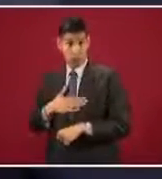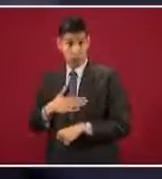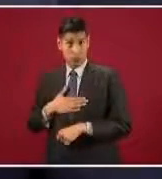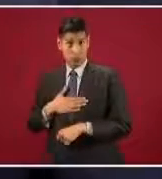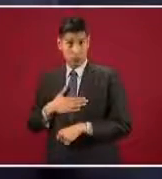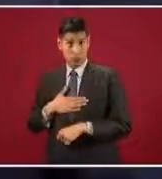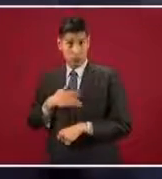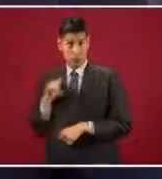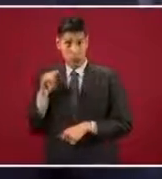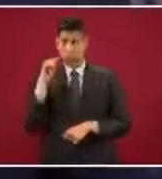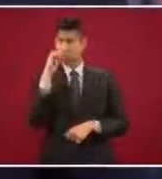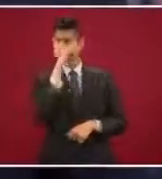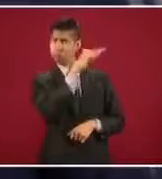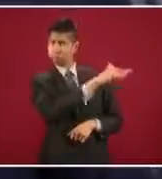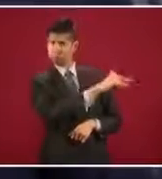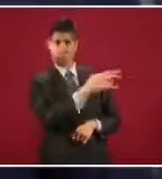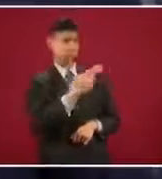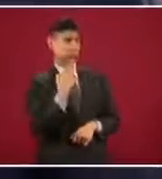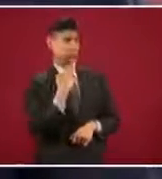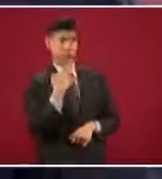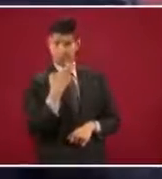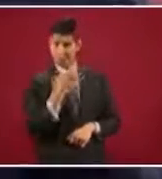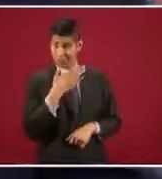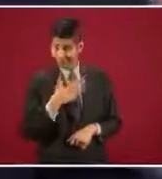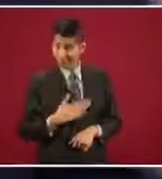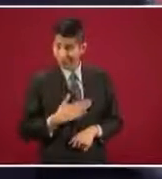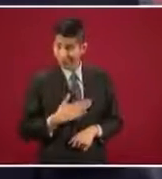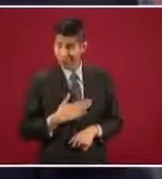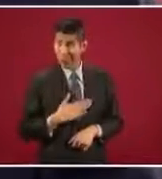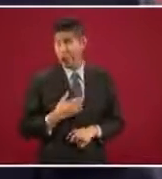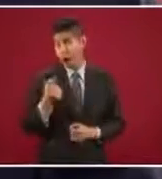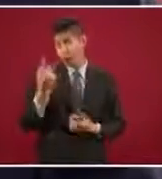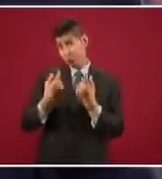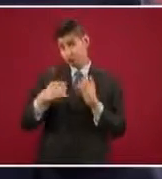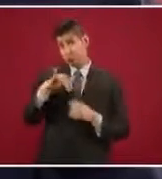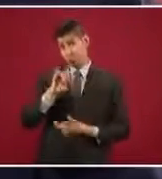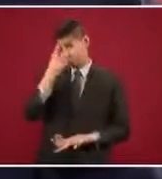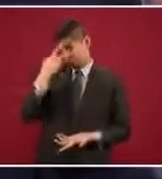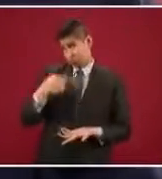moverse en un avión así, aunque nos parezca increíble,